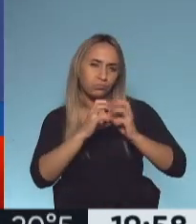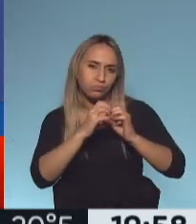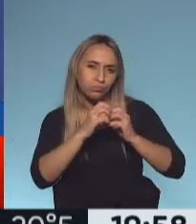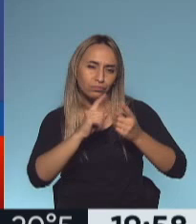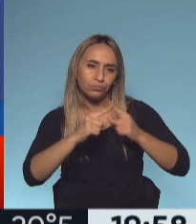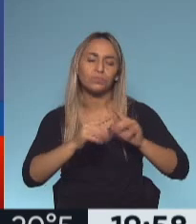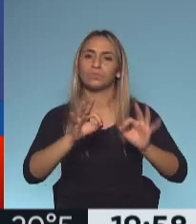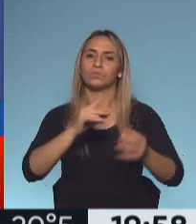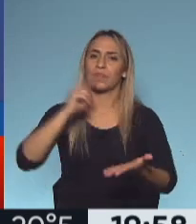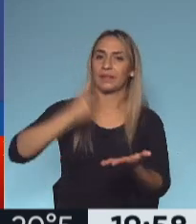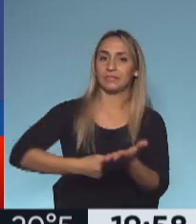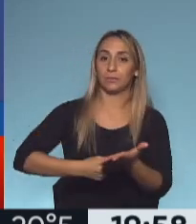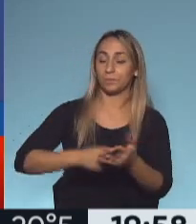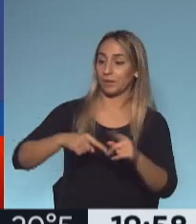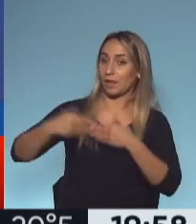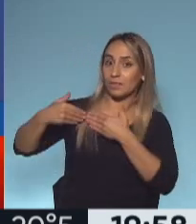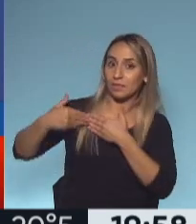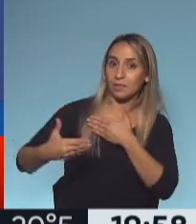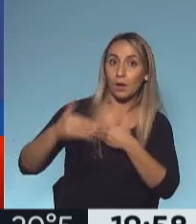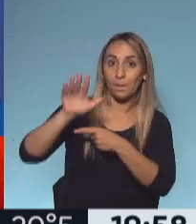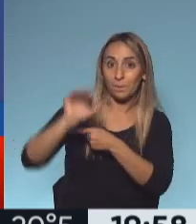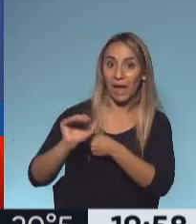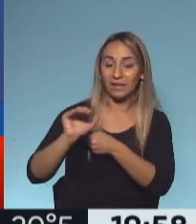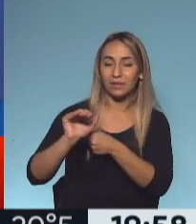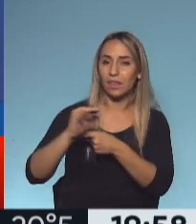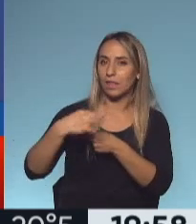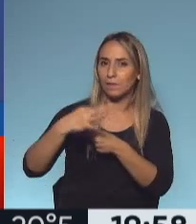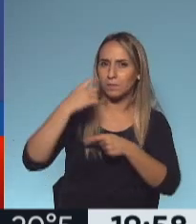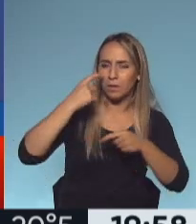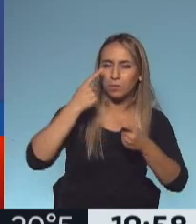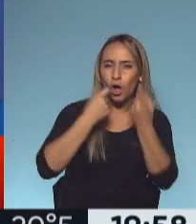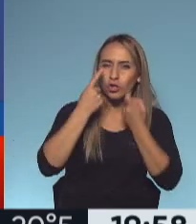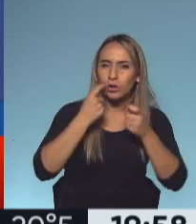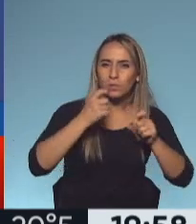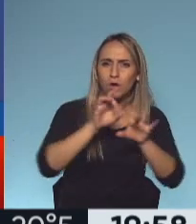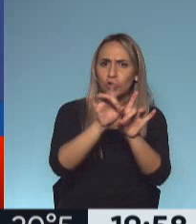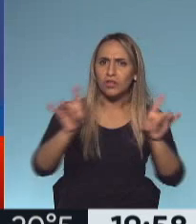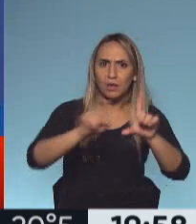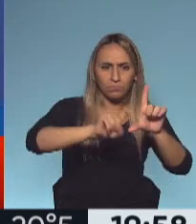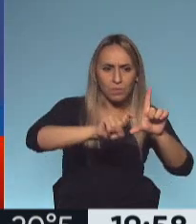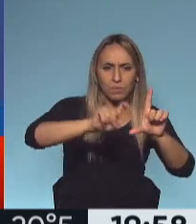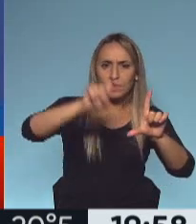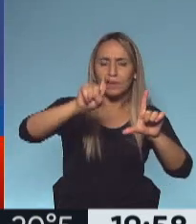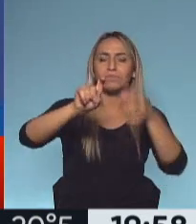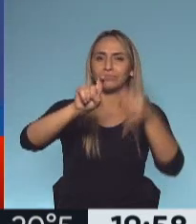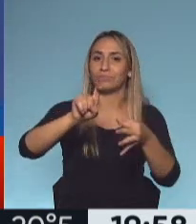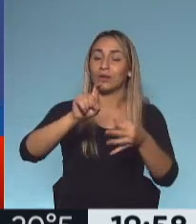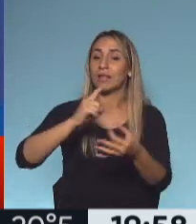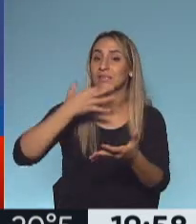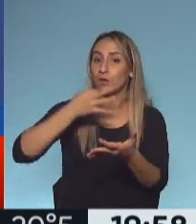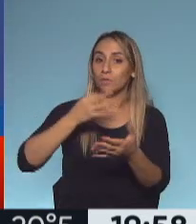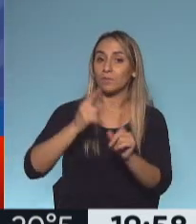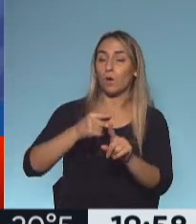Hoy estamos a martes, tenemos que seguir los casos, tenemos que ir evaluando, porque la decisión que tomamos el viernes seguramente la